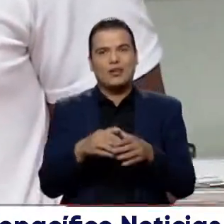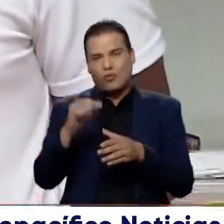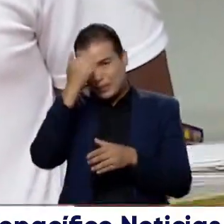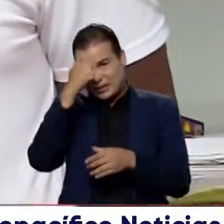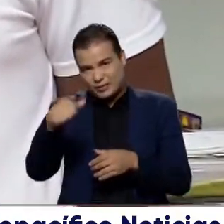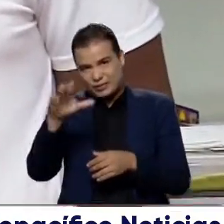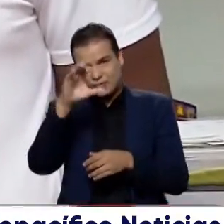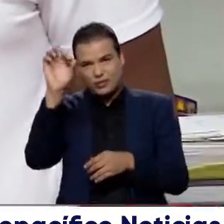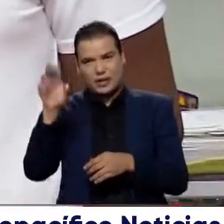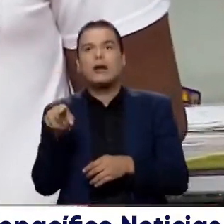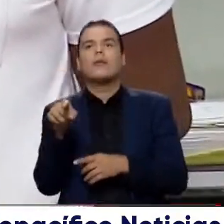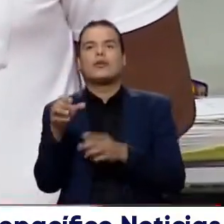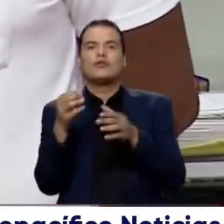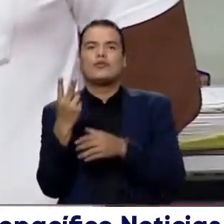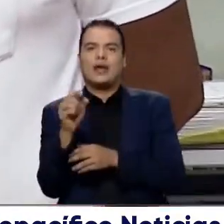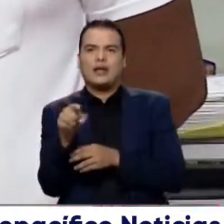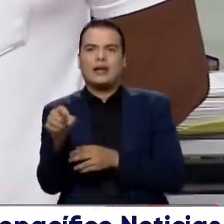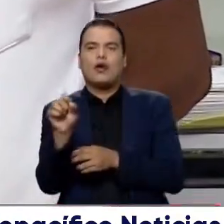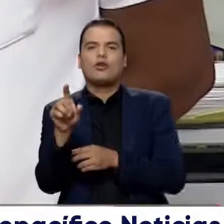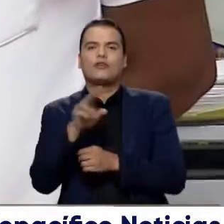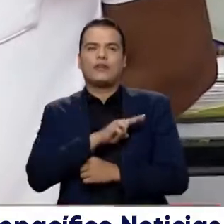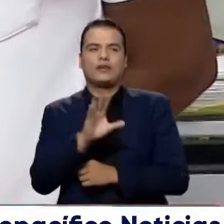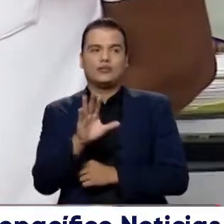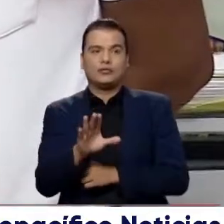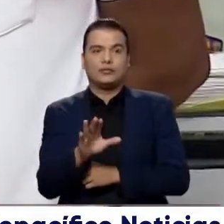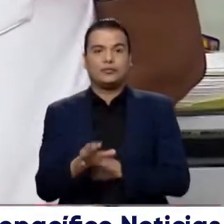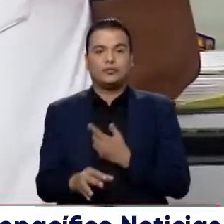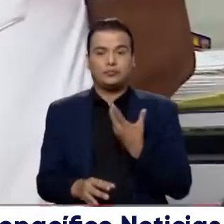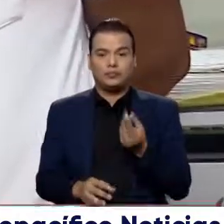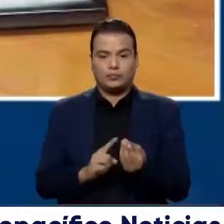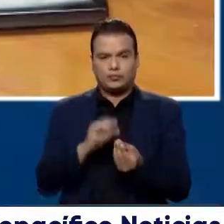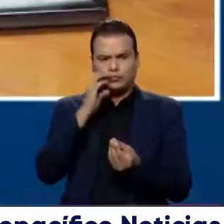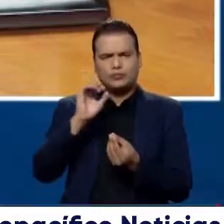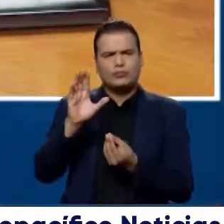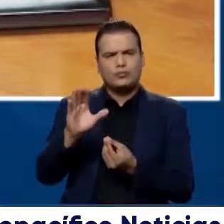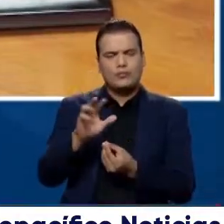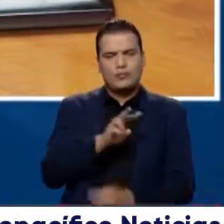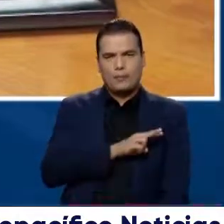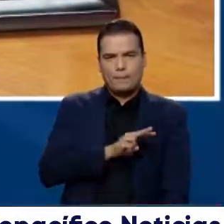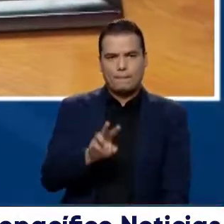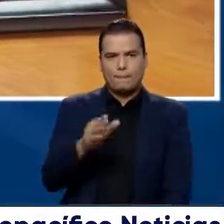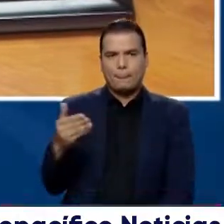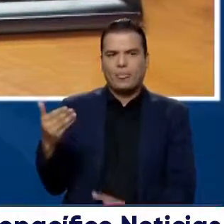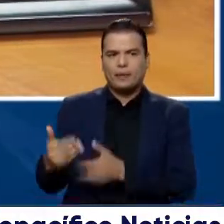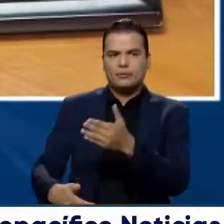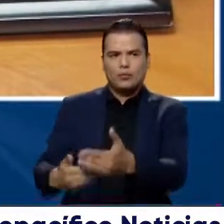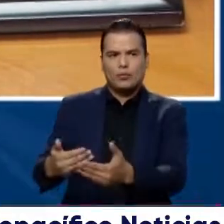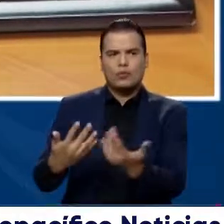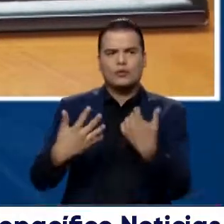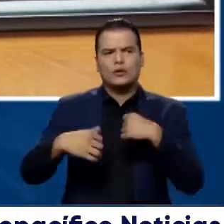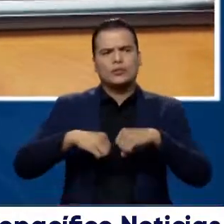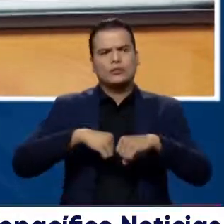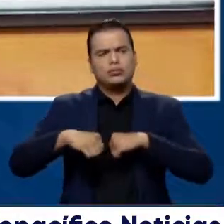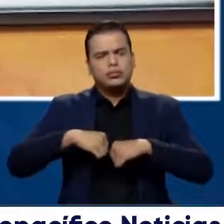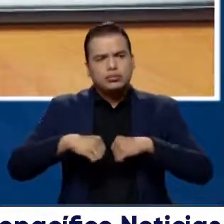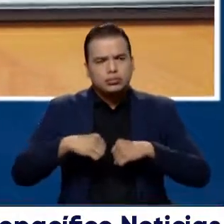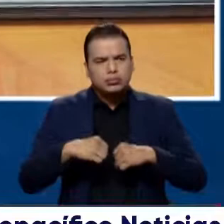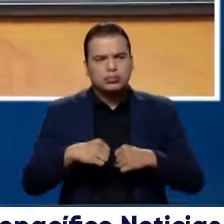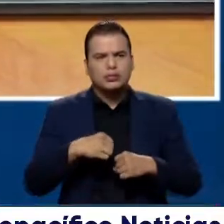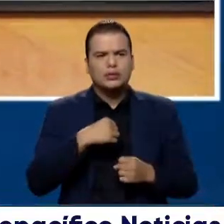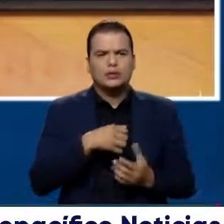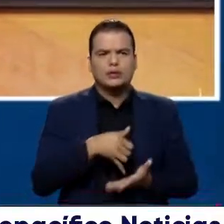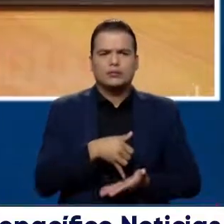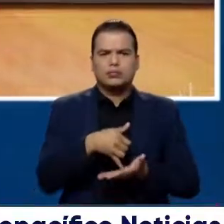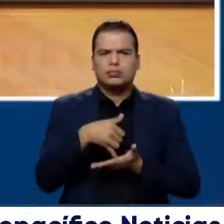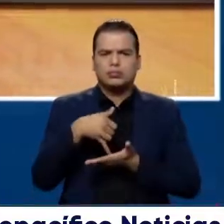consiguió en la rama masculina porque venía a la selección valle ha venido este año levantando títulos en